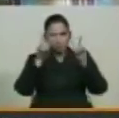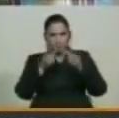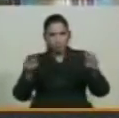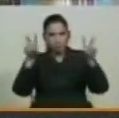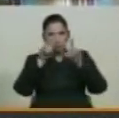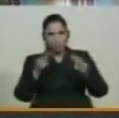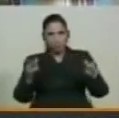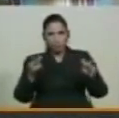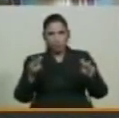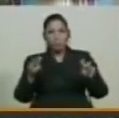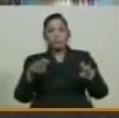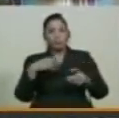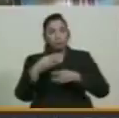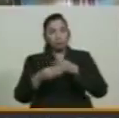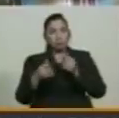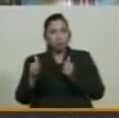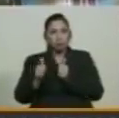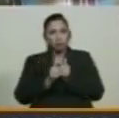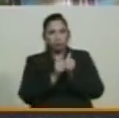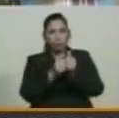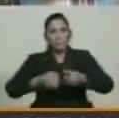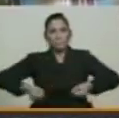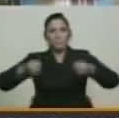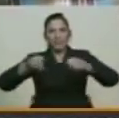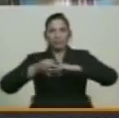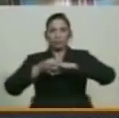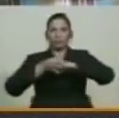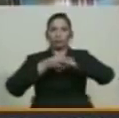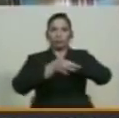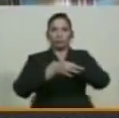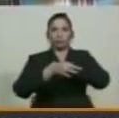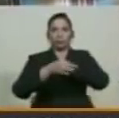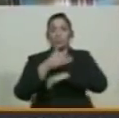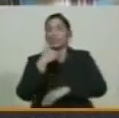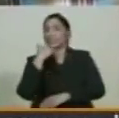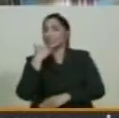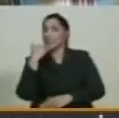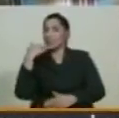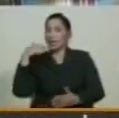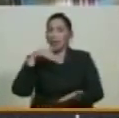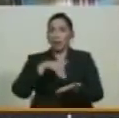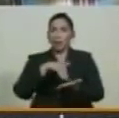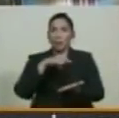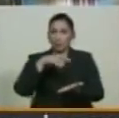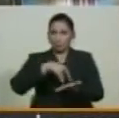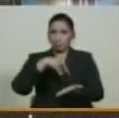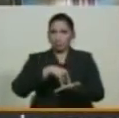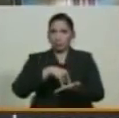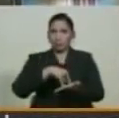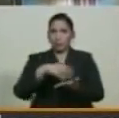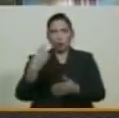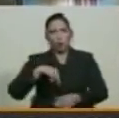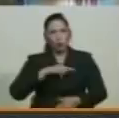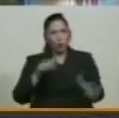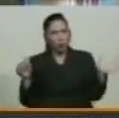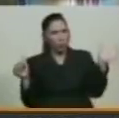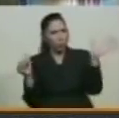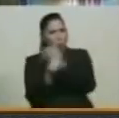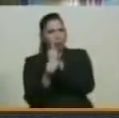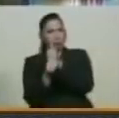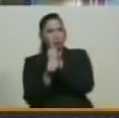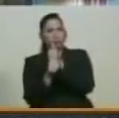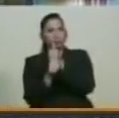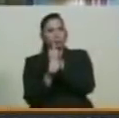referido acompañamiento para el mercado municipal de Naguanagua, en donde encontramos un sujeto de aplicación